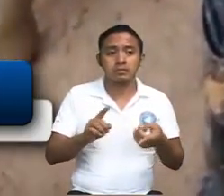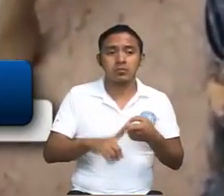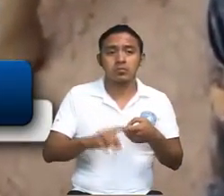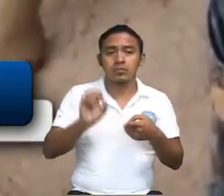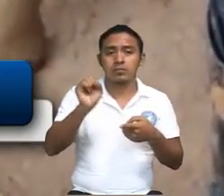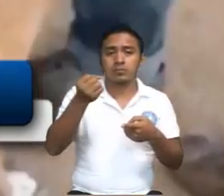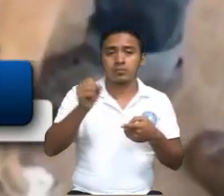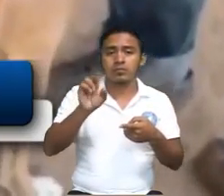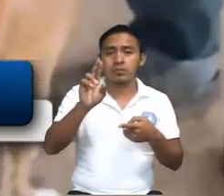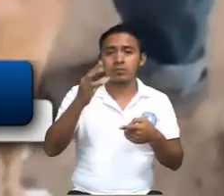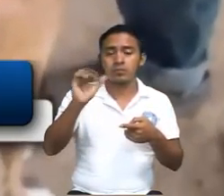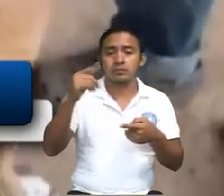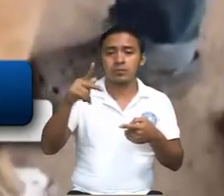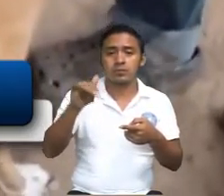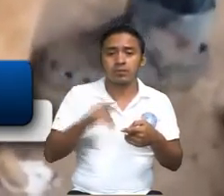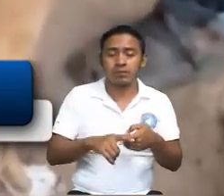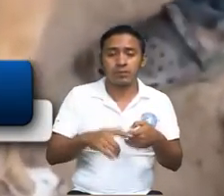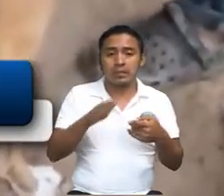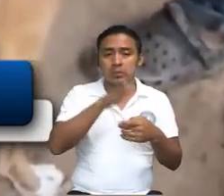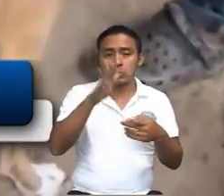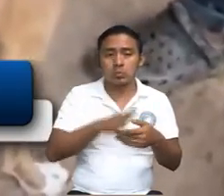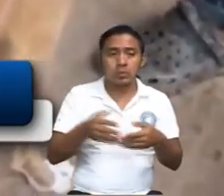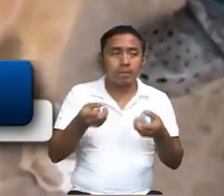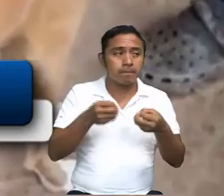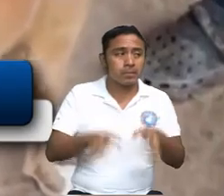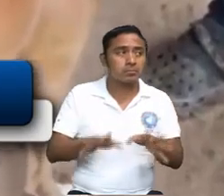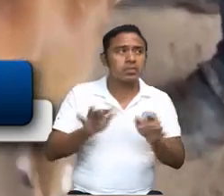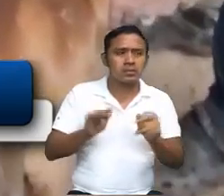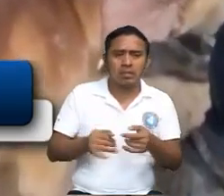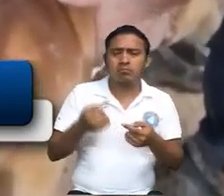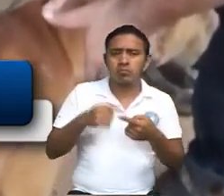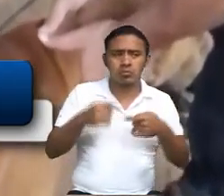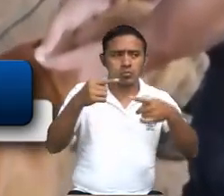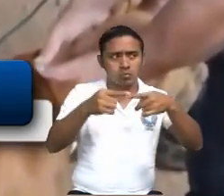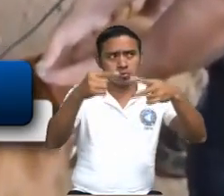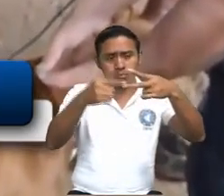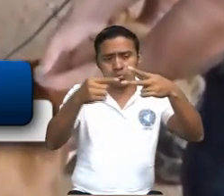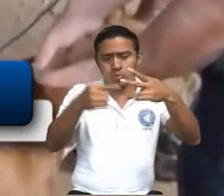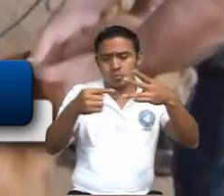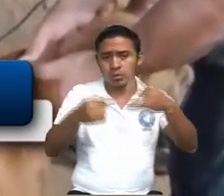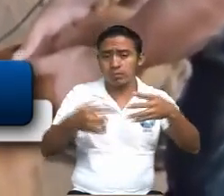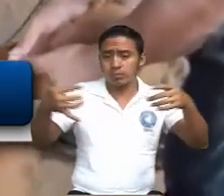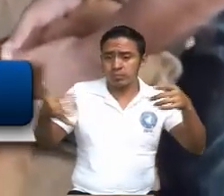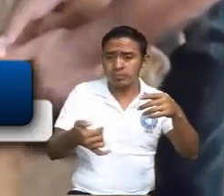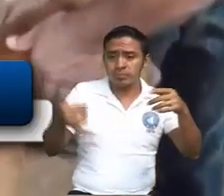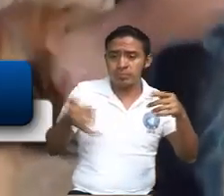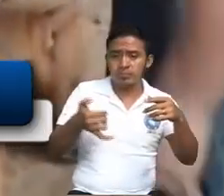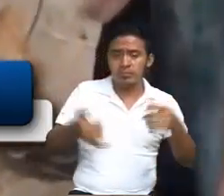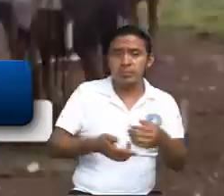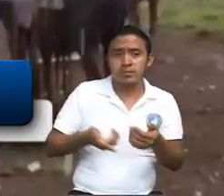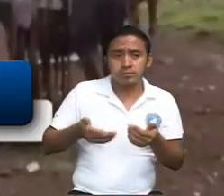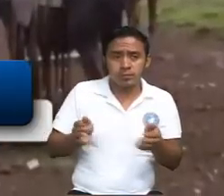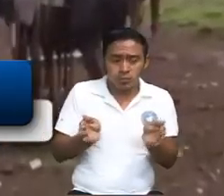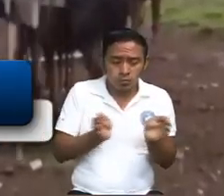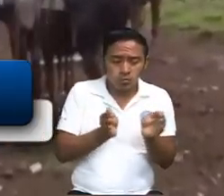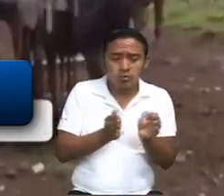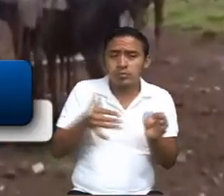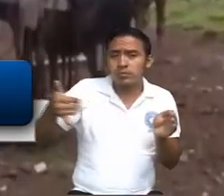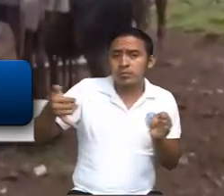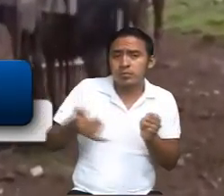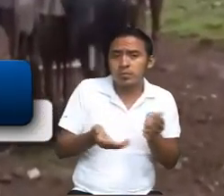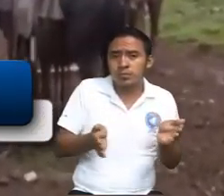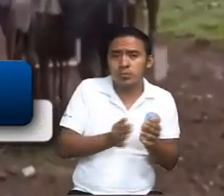perrito virgen, que nunca le hemos puesto una dosis, porque hay perritos que ya tienen varias dosis. Pero el perrito chiquito, ¿no? Digamos,